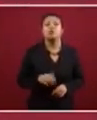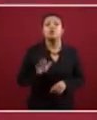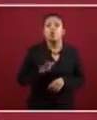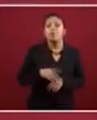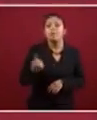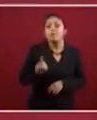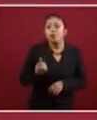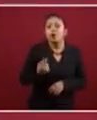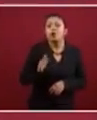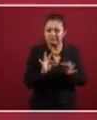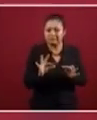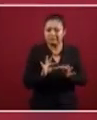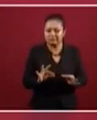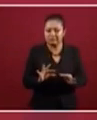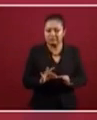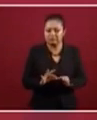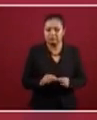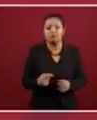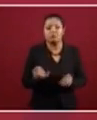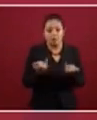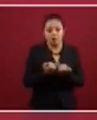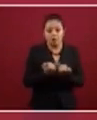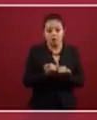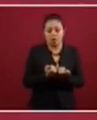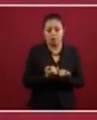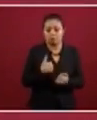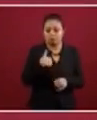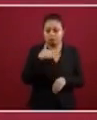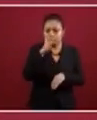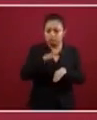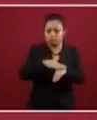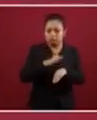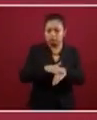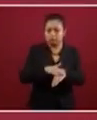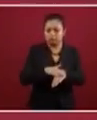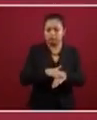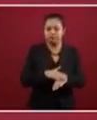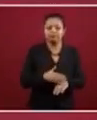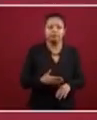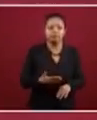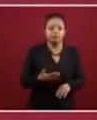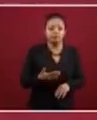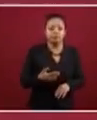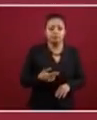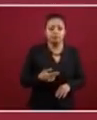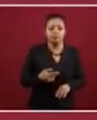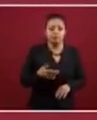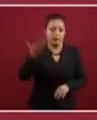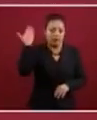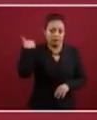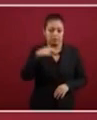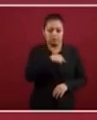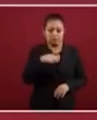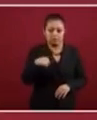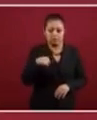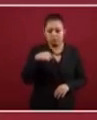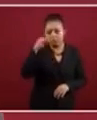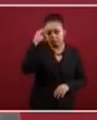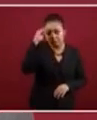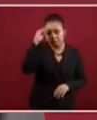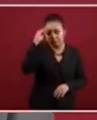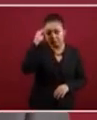próximo 4 de febrero y también van a ir a la oficina de la primera dama de Tris Gutiérrez Müller, con la esperanza de que sea ella